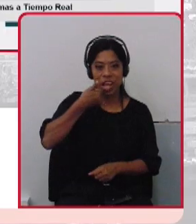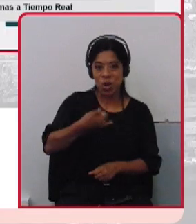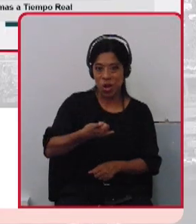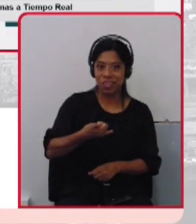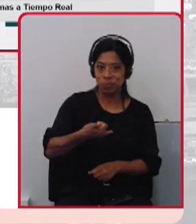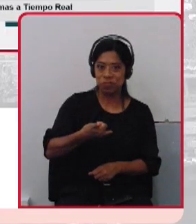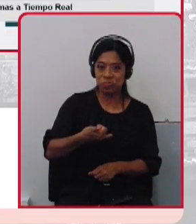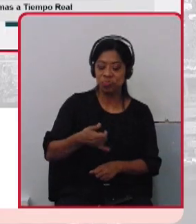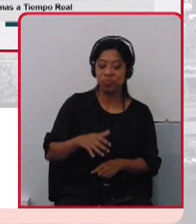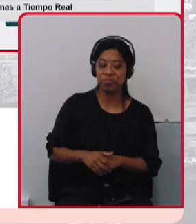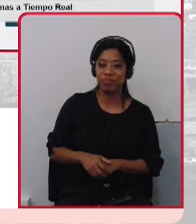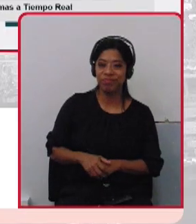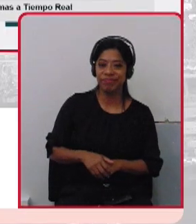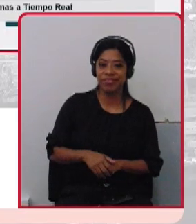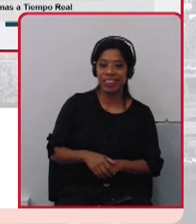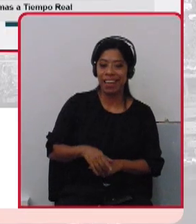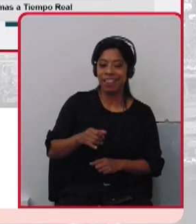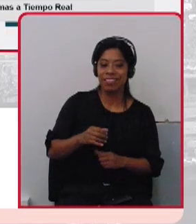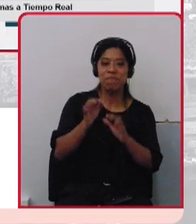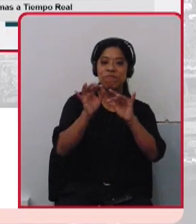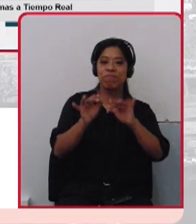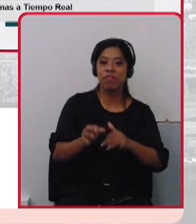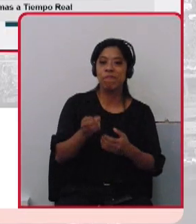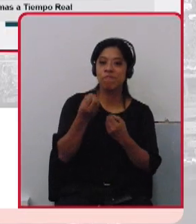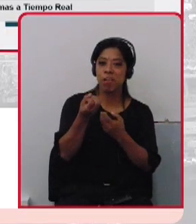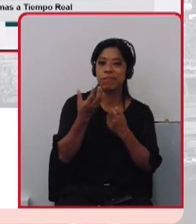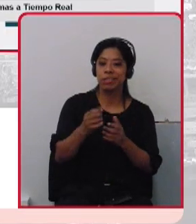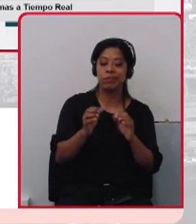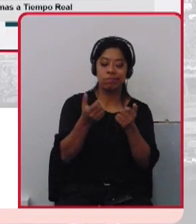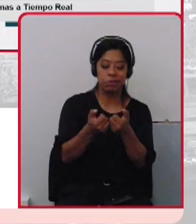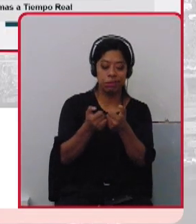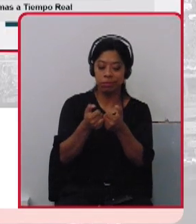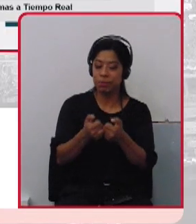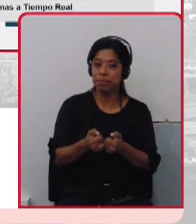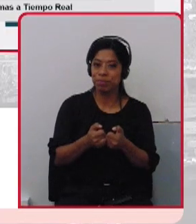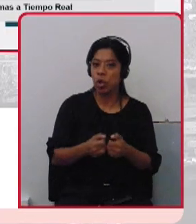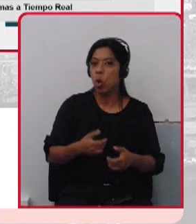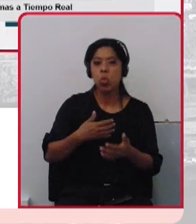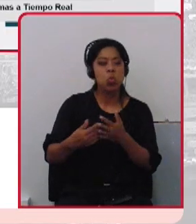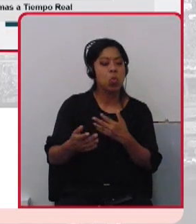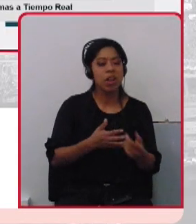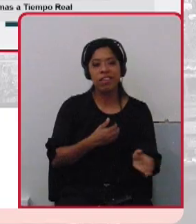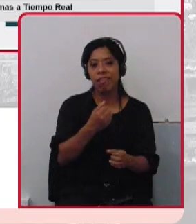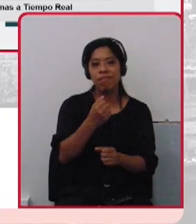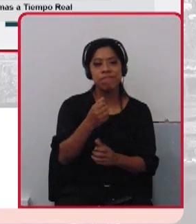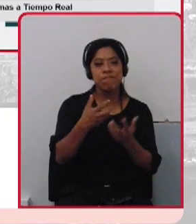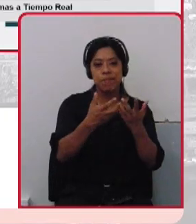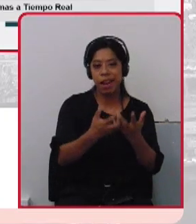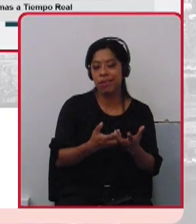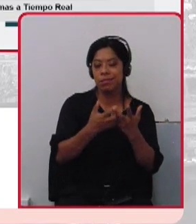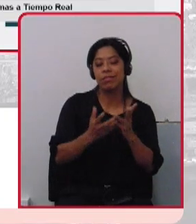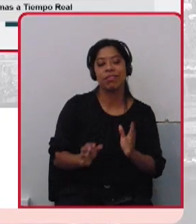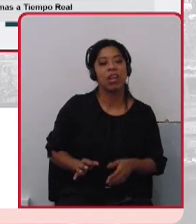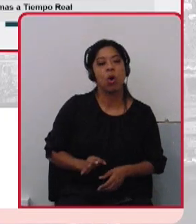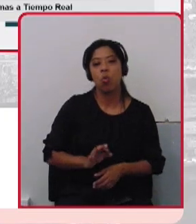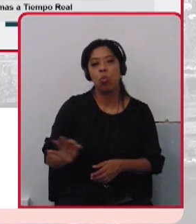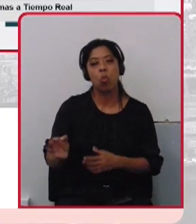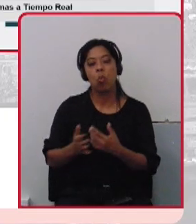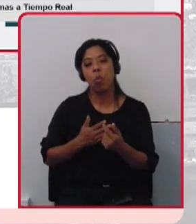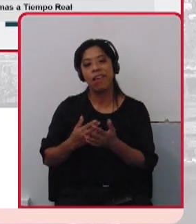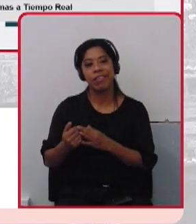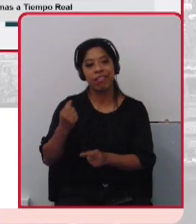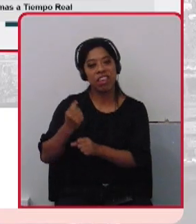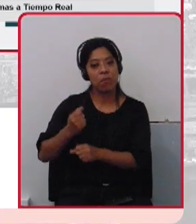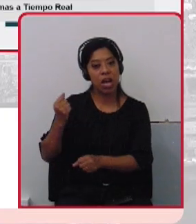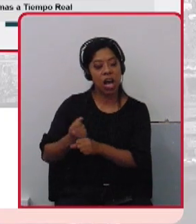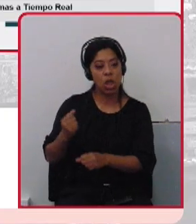¿no? Comienzan a registrar los datos. Y las personas en campo, cualquier empresa, cualquier persona que